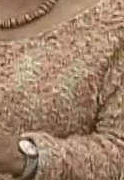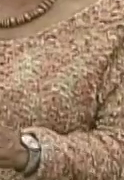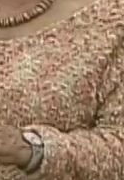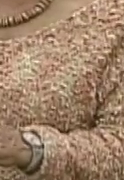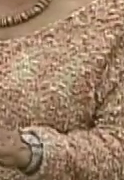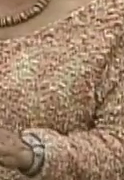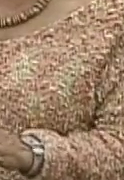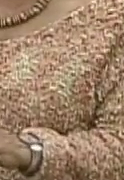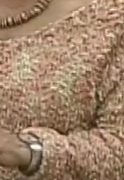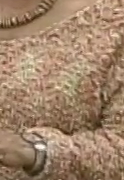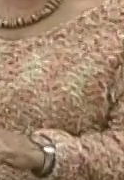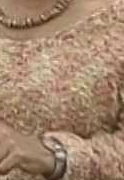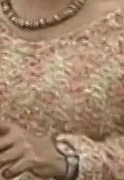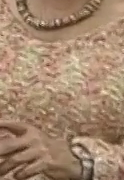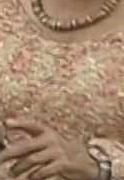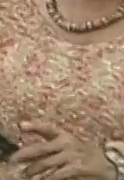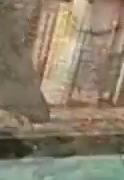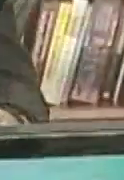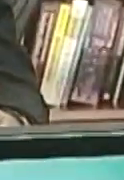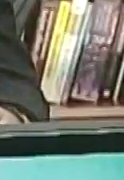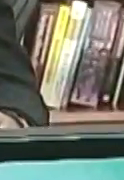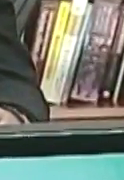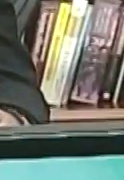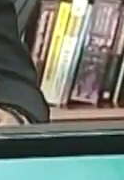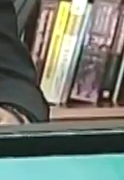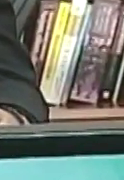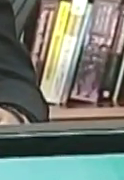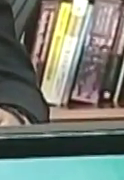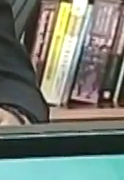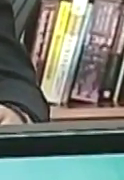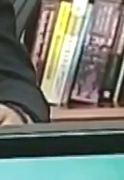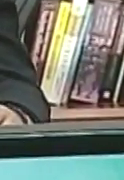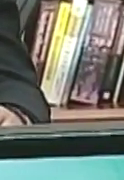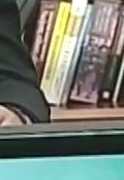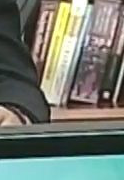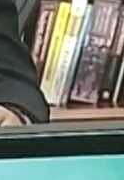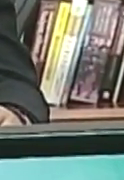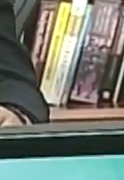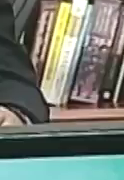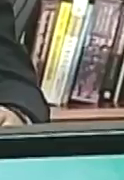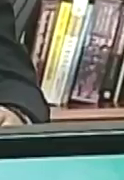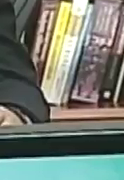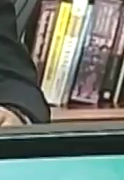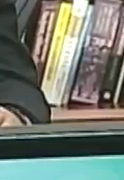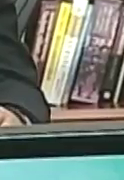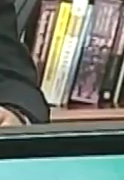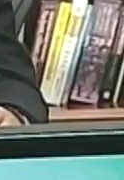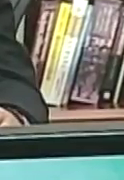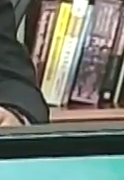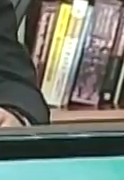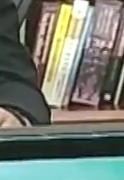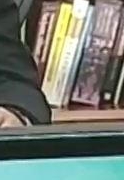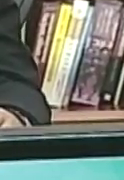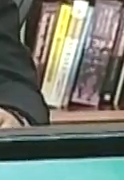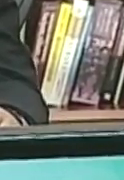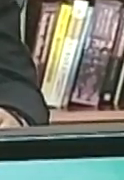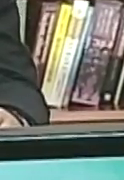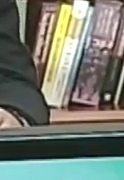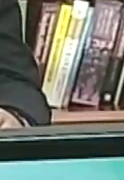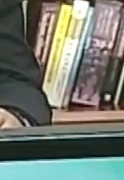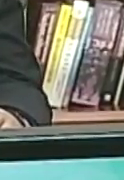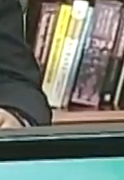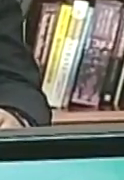no podían estar fuera de esta fiesta y les pareció pertinente estar dentro de la FILBEN. Así como vemos también al